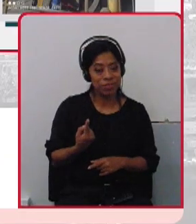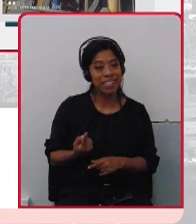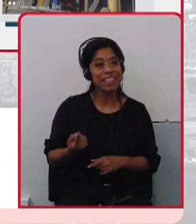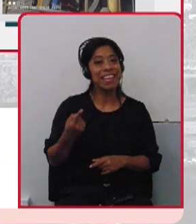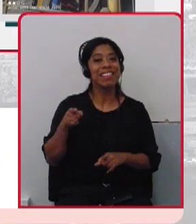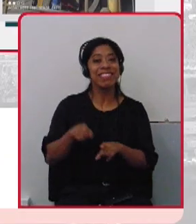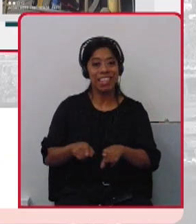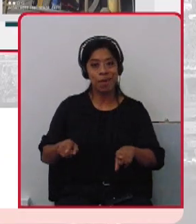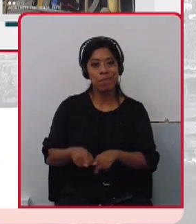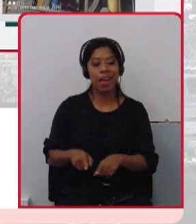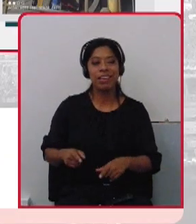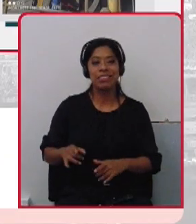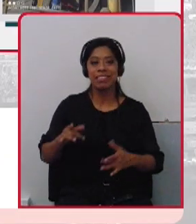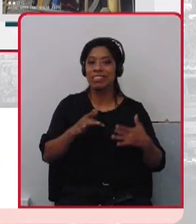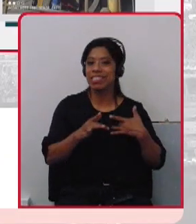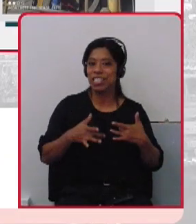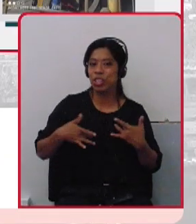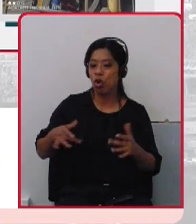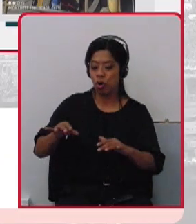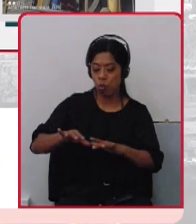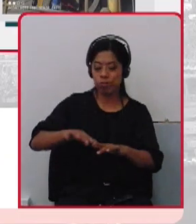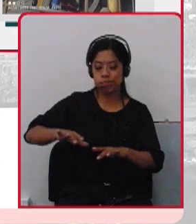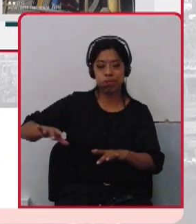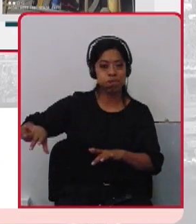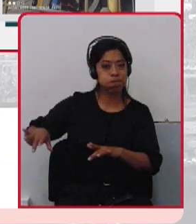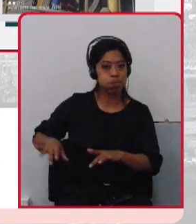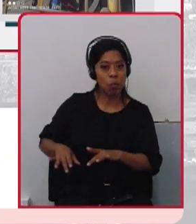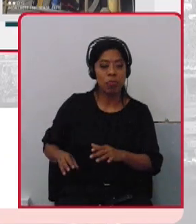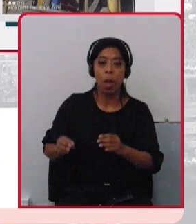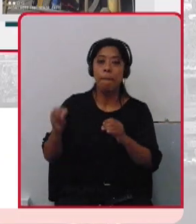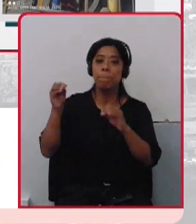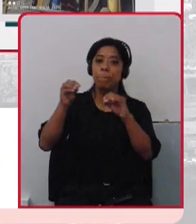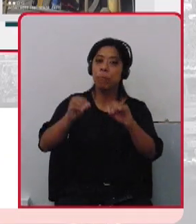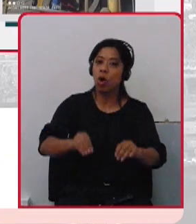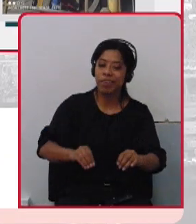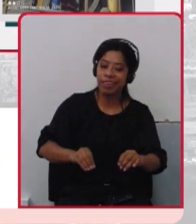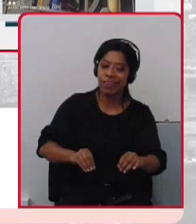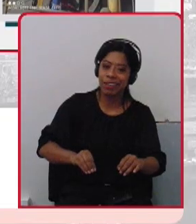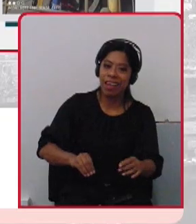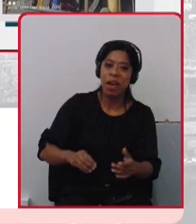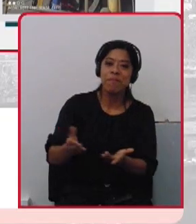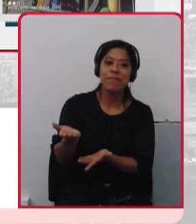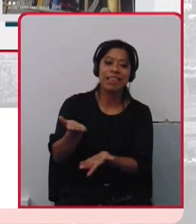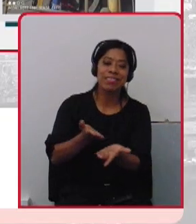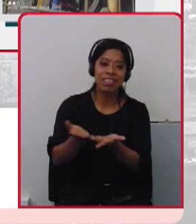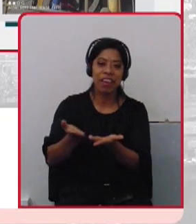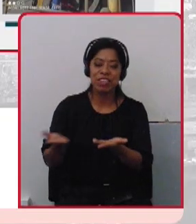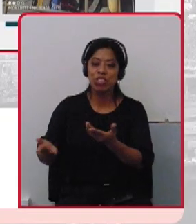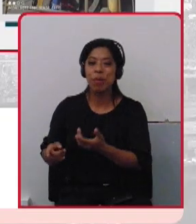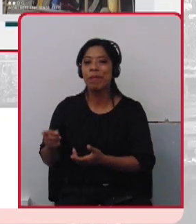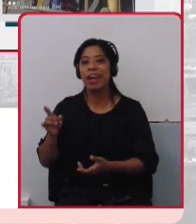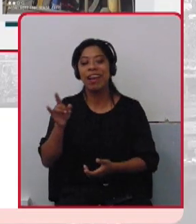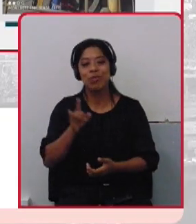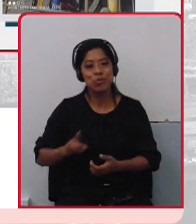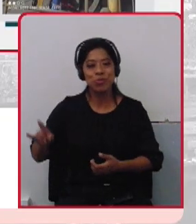automática, inclusive sensores que están en campo, que tenemos que ponerlo en servicio y a disposición del tema de seguridad. Muchas veces nosotros que